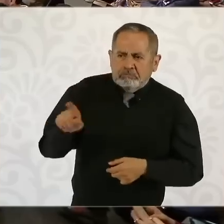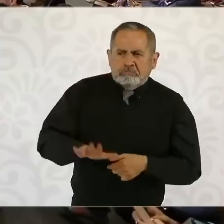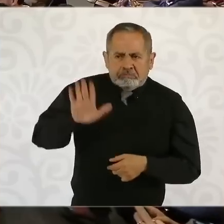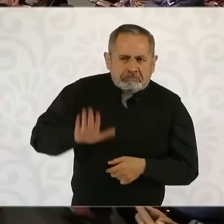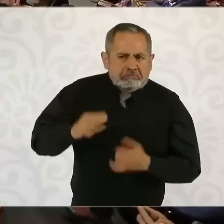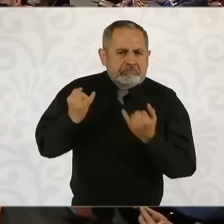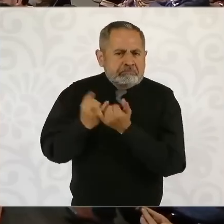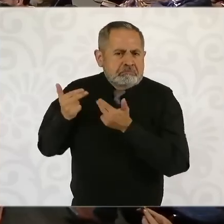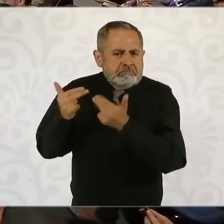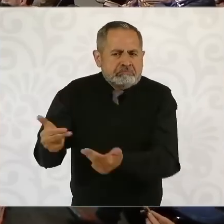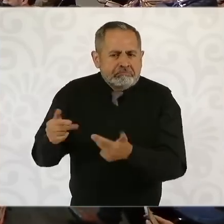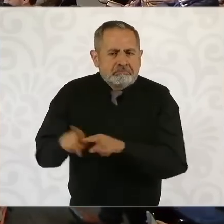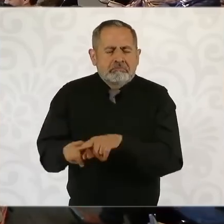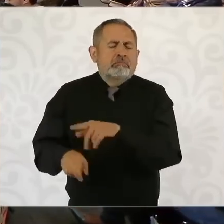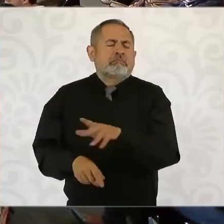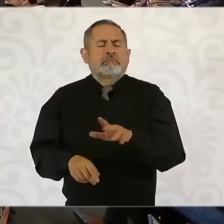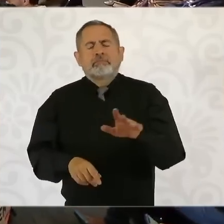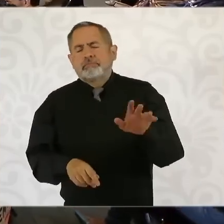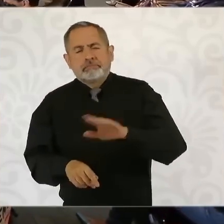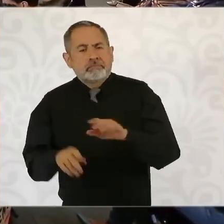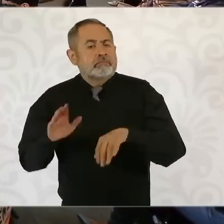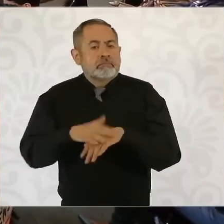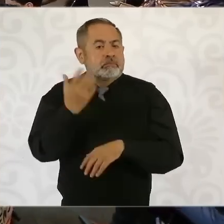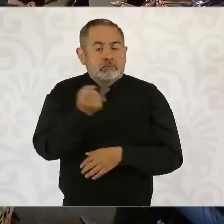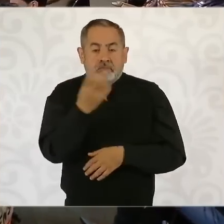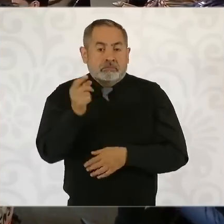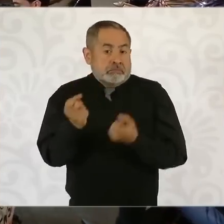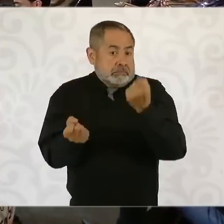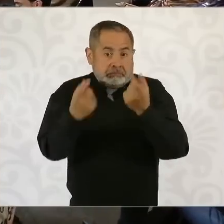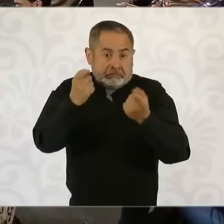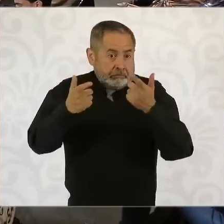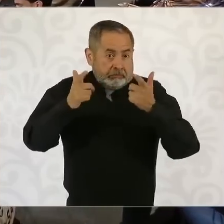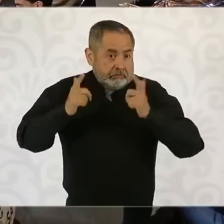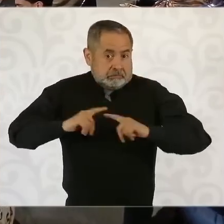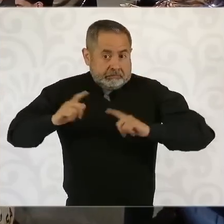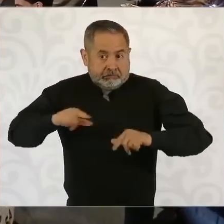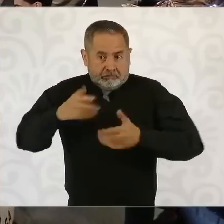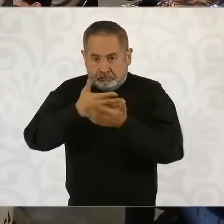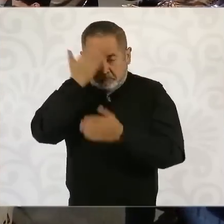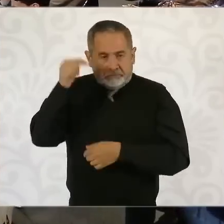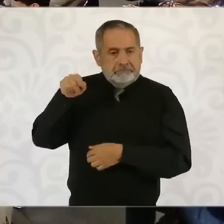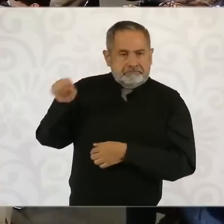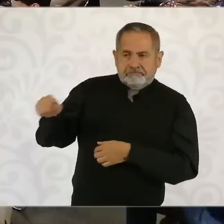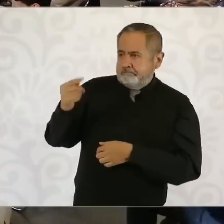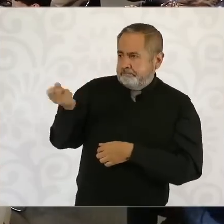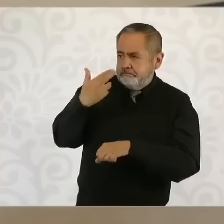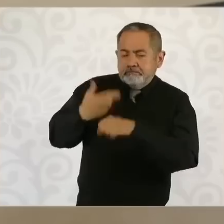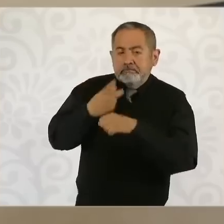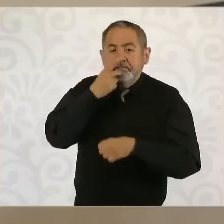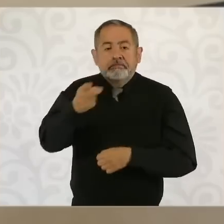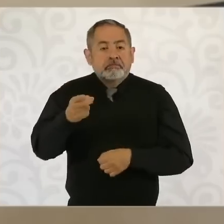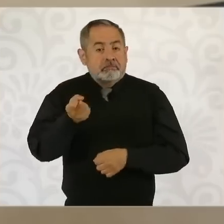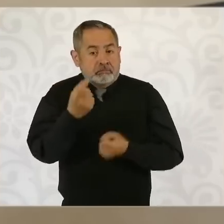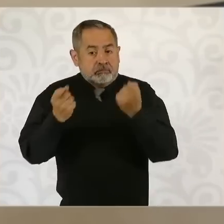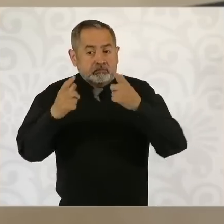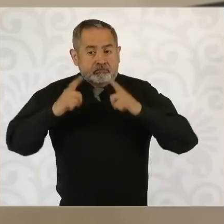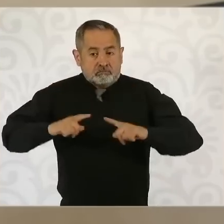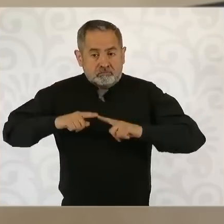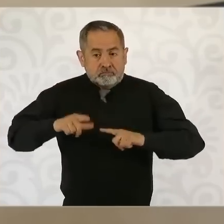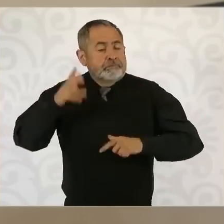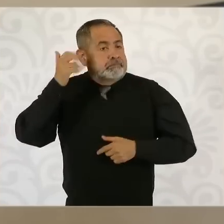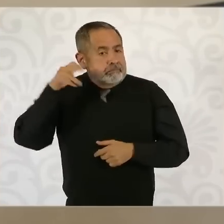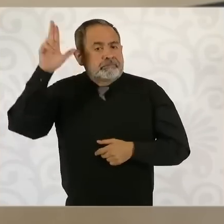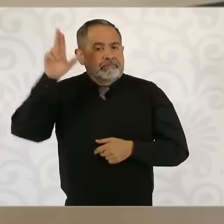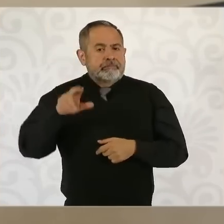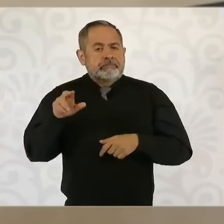que algunos agentes, no sé si pueda comentarnos algo el secretario, formaron parte de la Policía Federal. En el